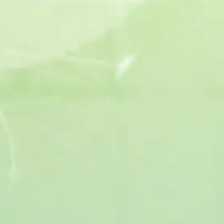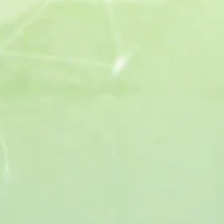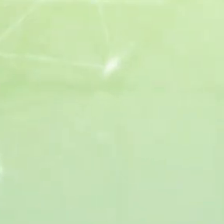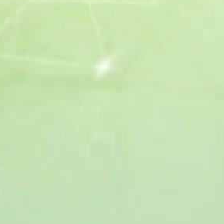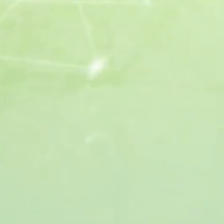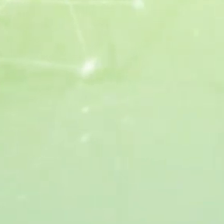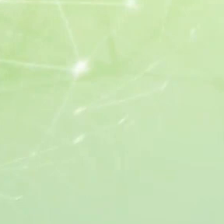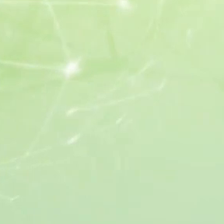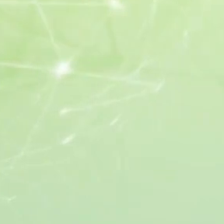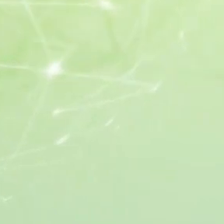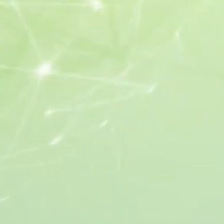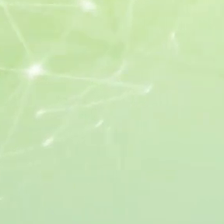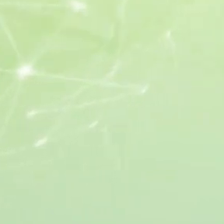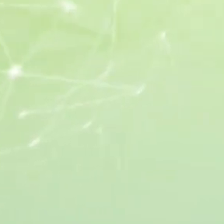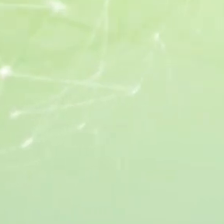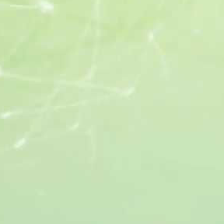y